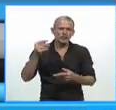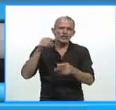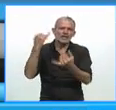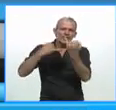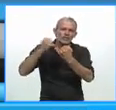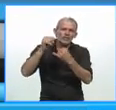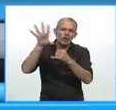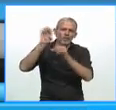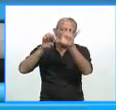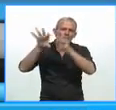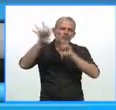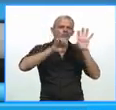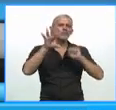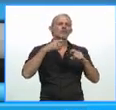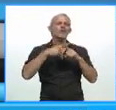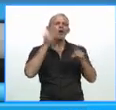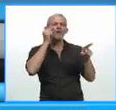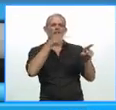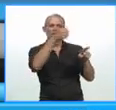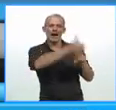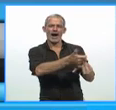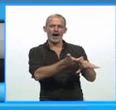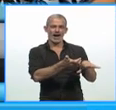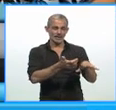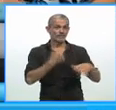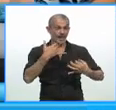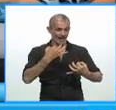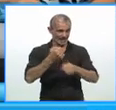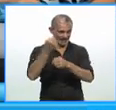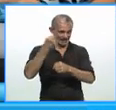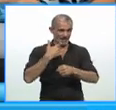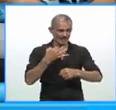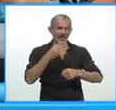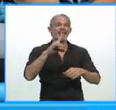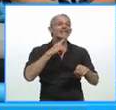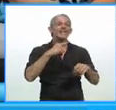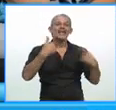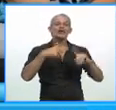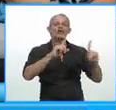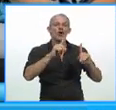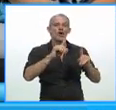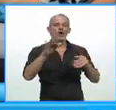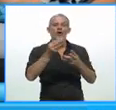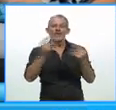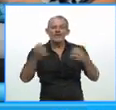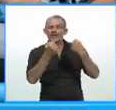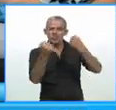información ya de entrada fue muy bueno. Y ahora la verdad, aunque no sea tu entrenador, ¿hay críticas después de